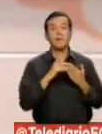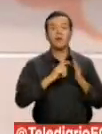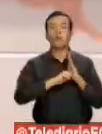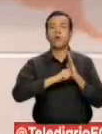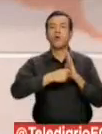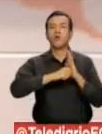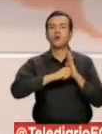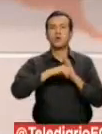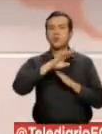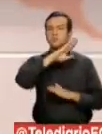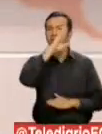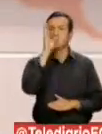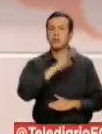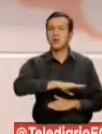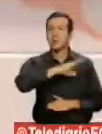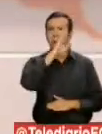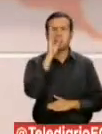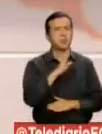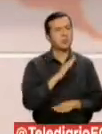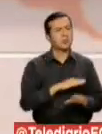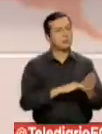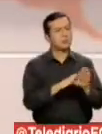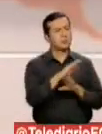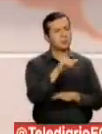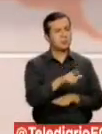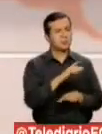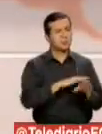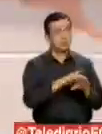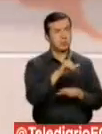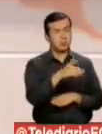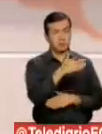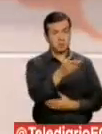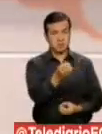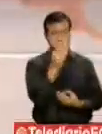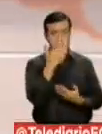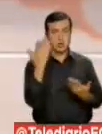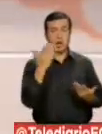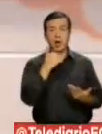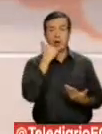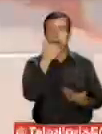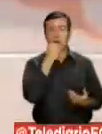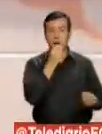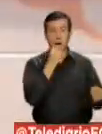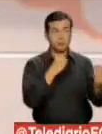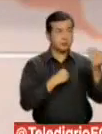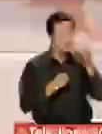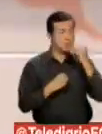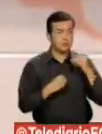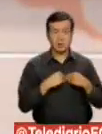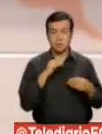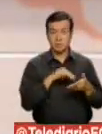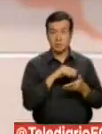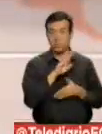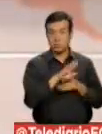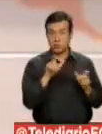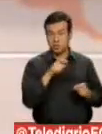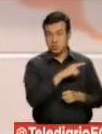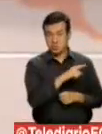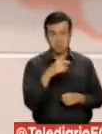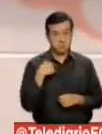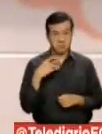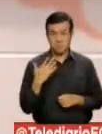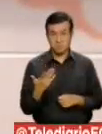Contraloría nunca invitó para su informe a los miembros de ese